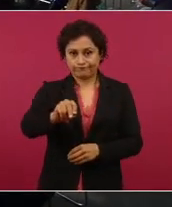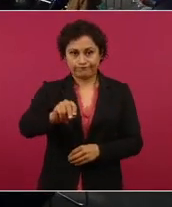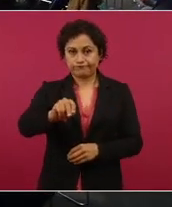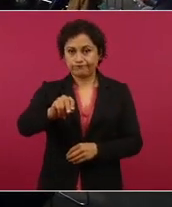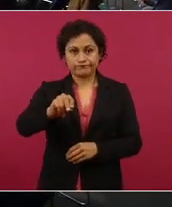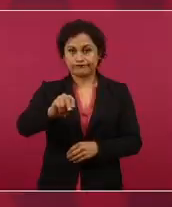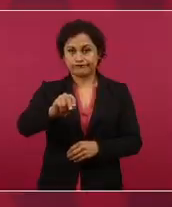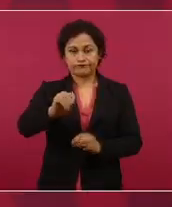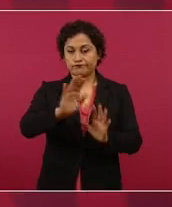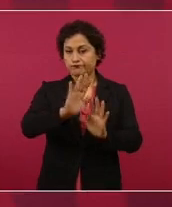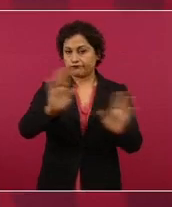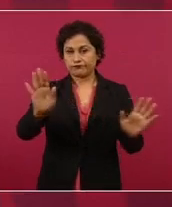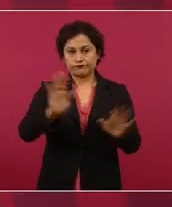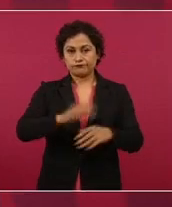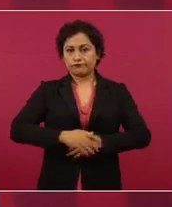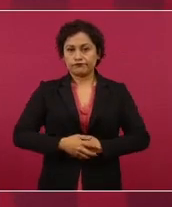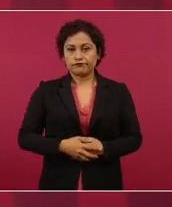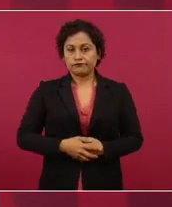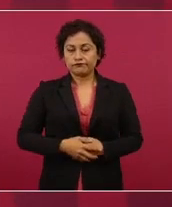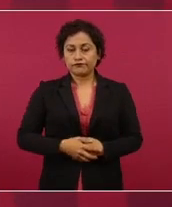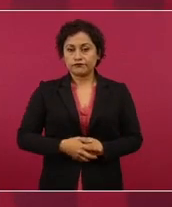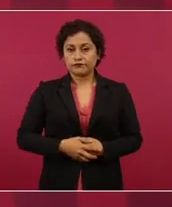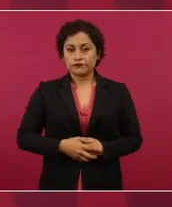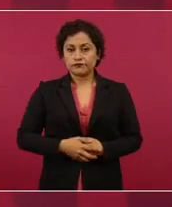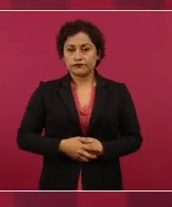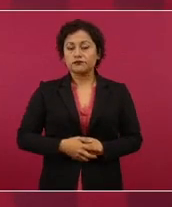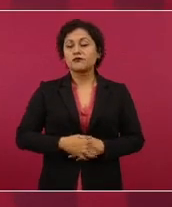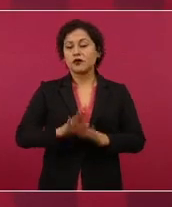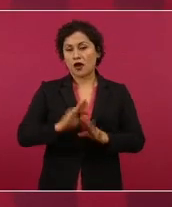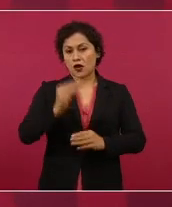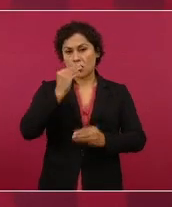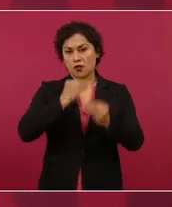De manera directa, para forraje,